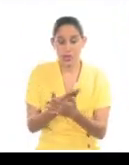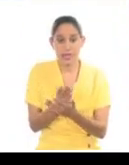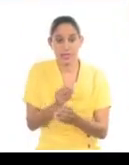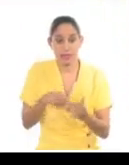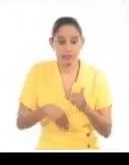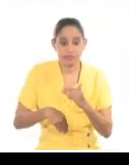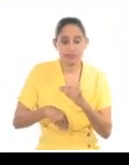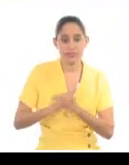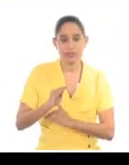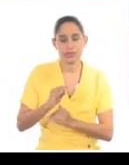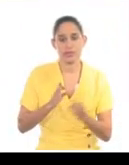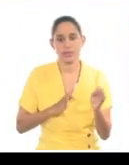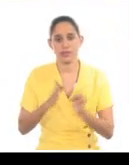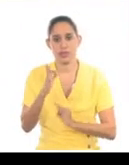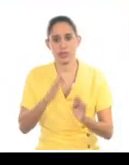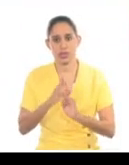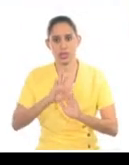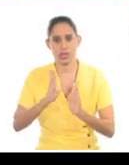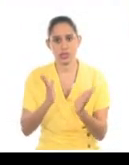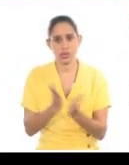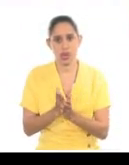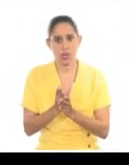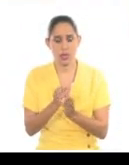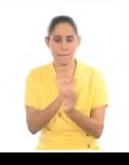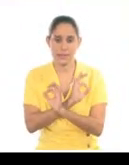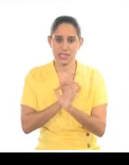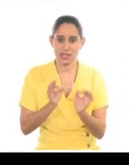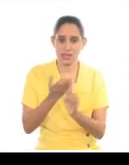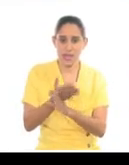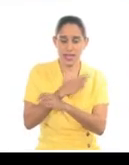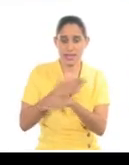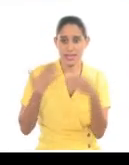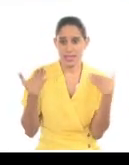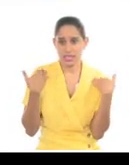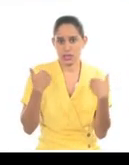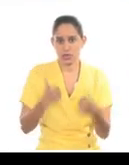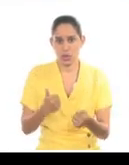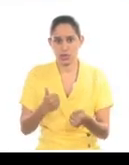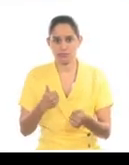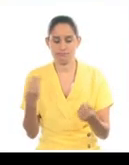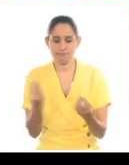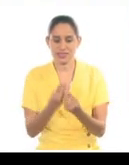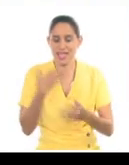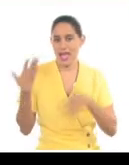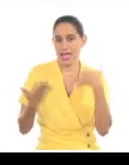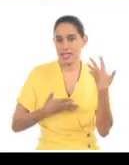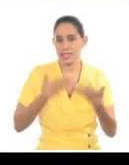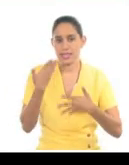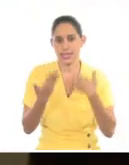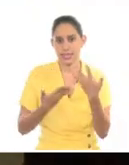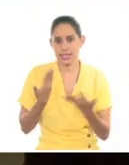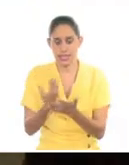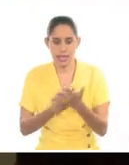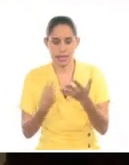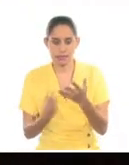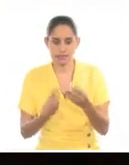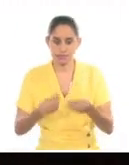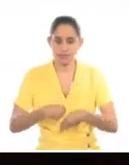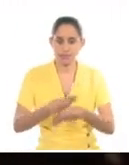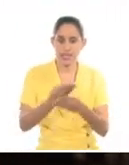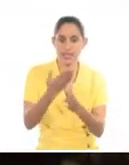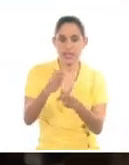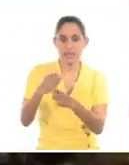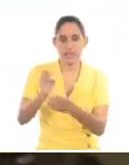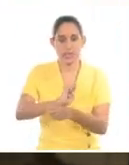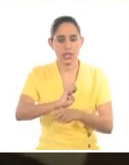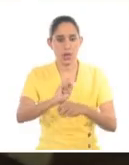Super, el más reciente largometraje de Ernesto Piña, entre muchas alegrías le trajo al realizador la dicha de exhibir su obra en las